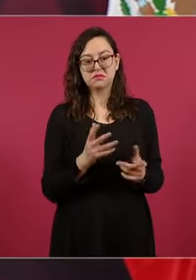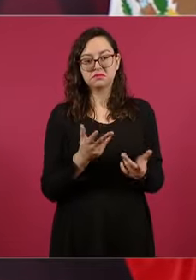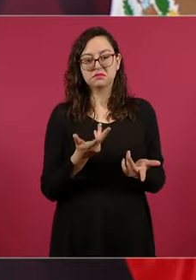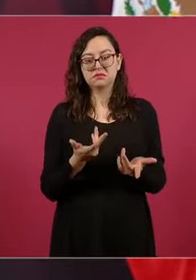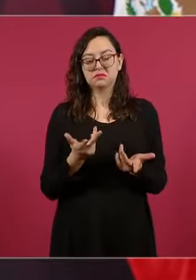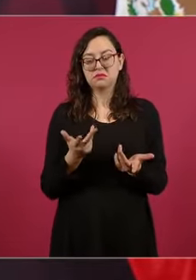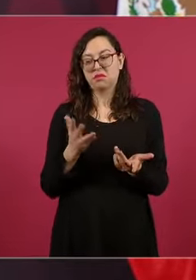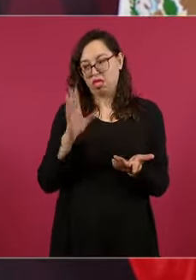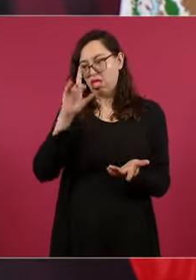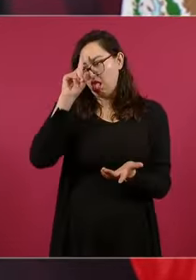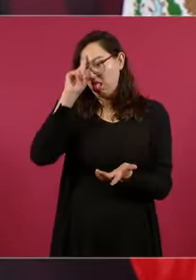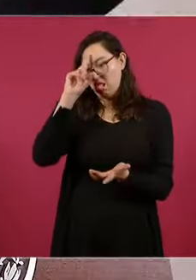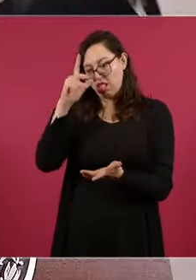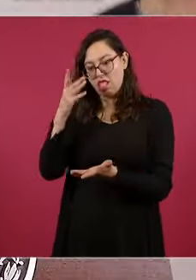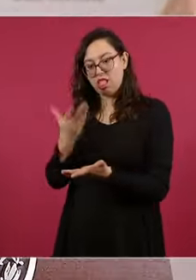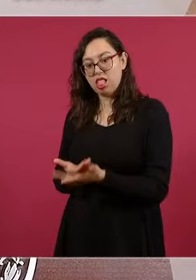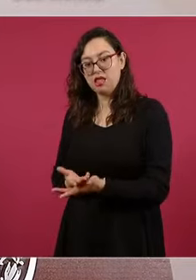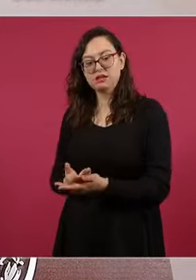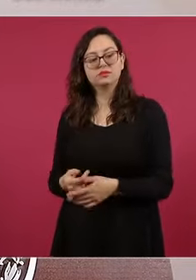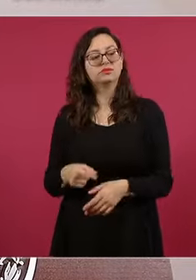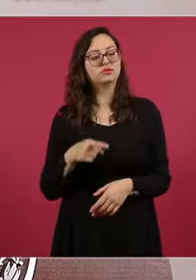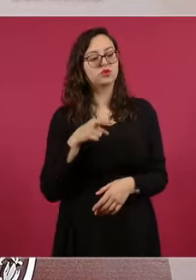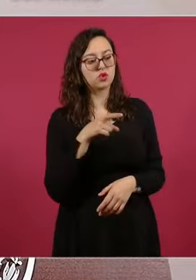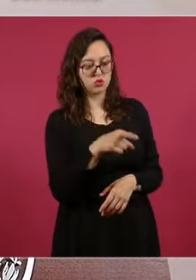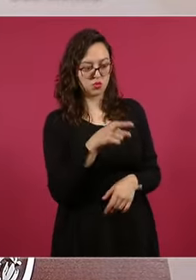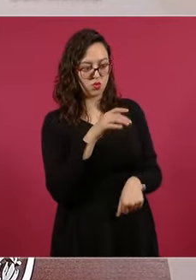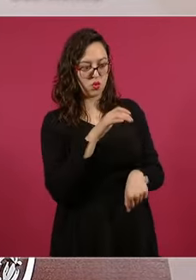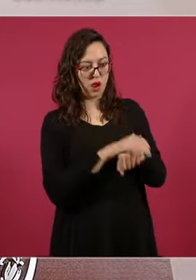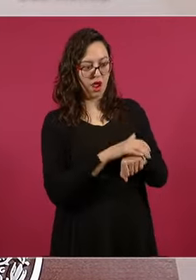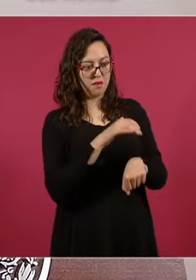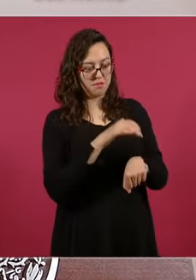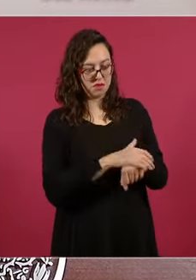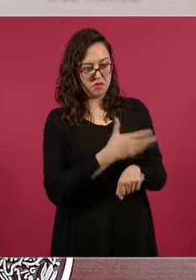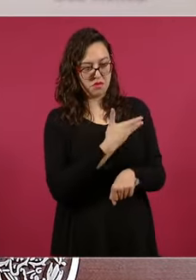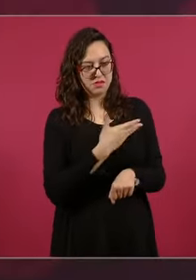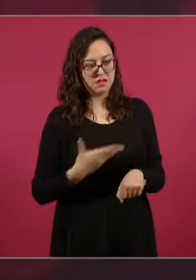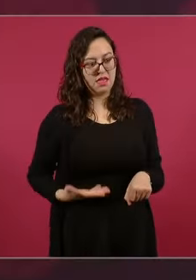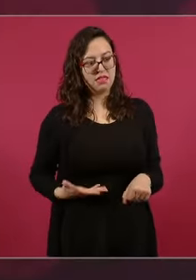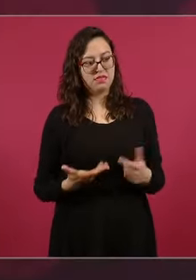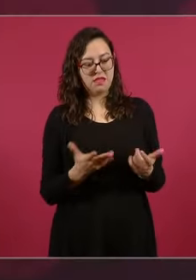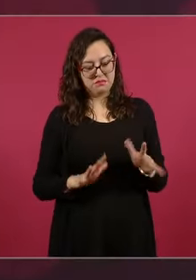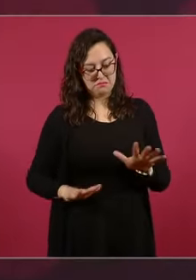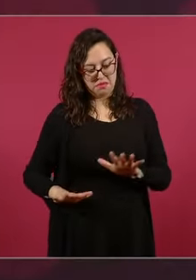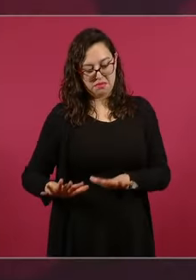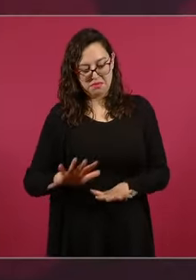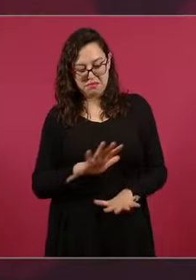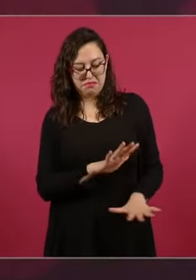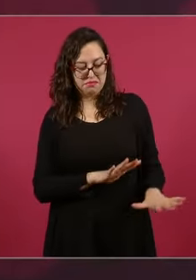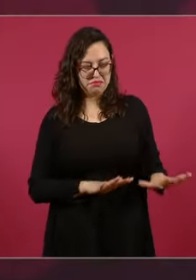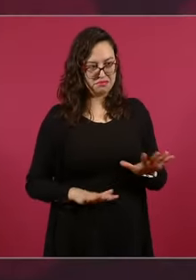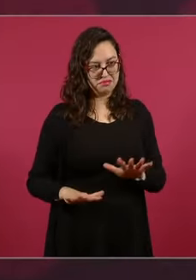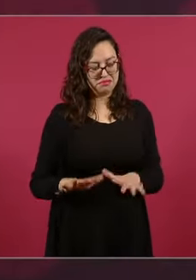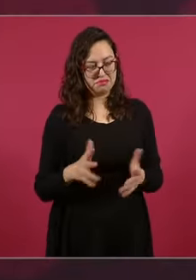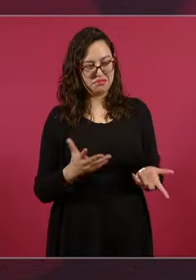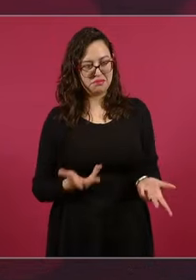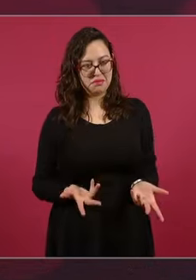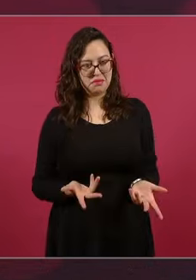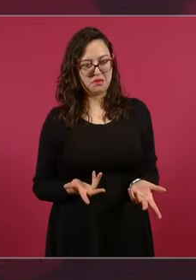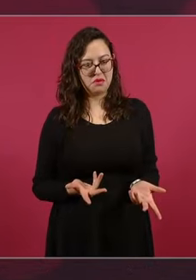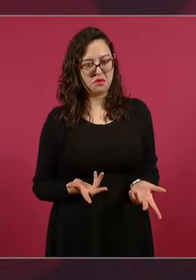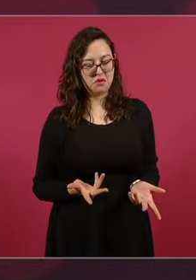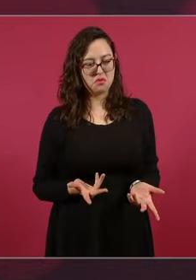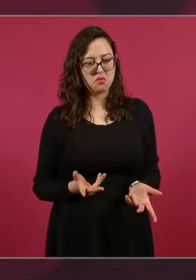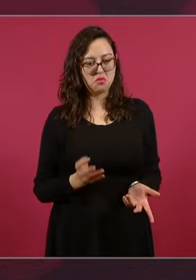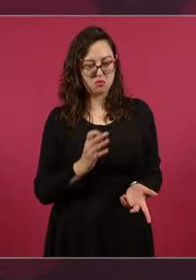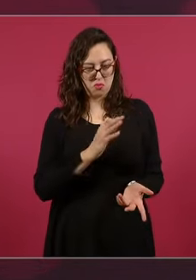diciéndole que si era amigo del presidente y jugaba dominó con él, que por qué no le